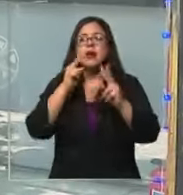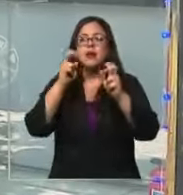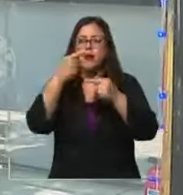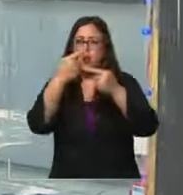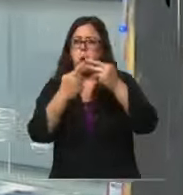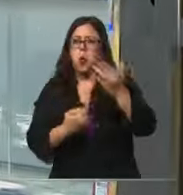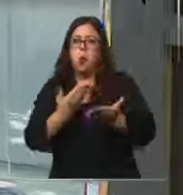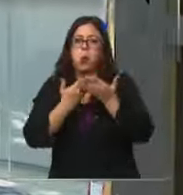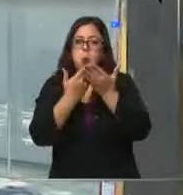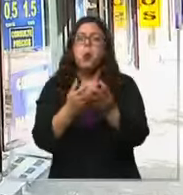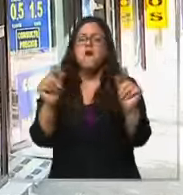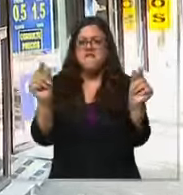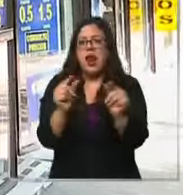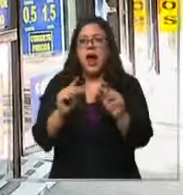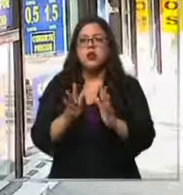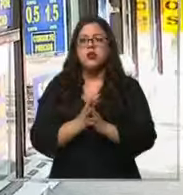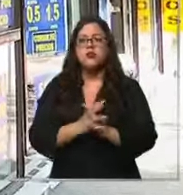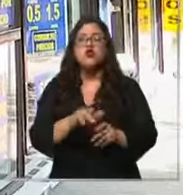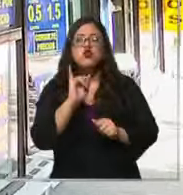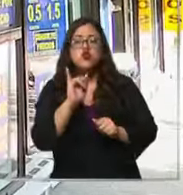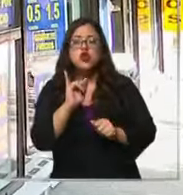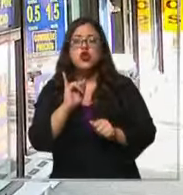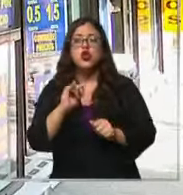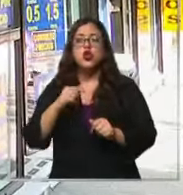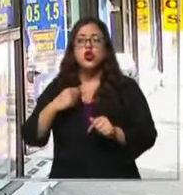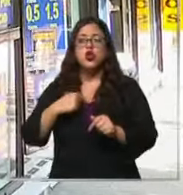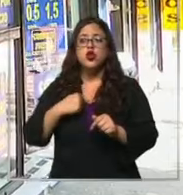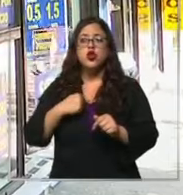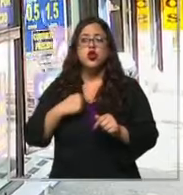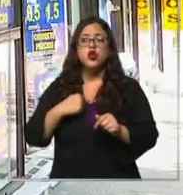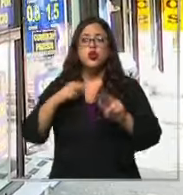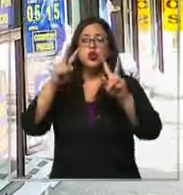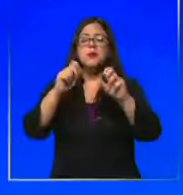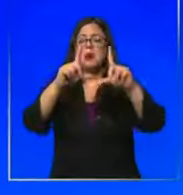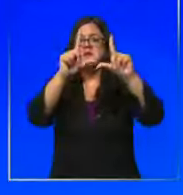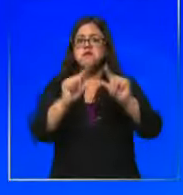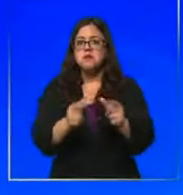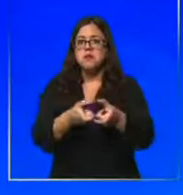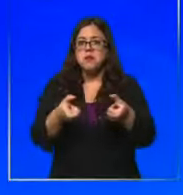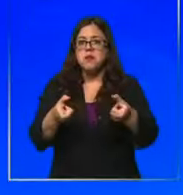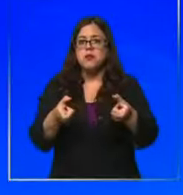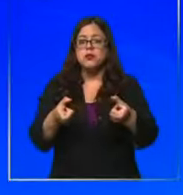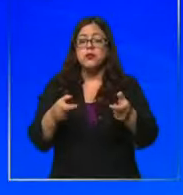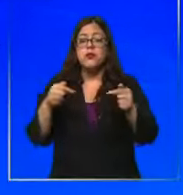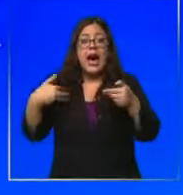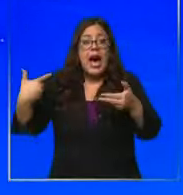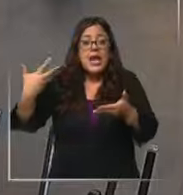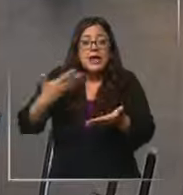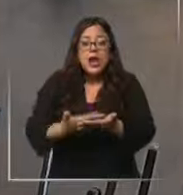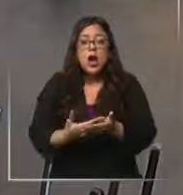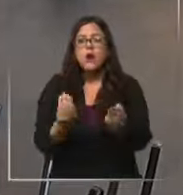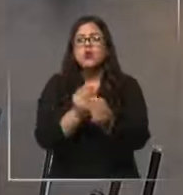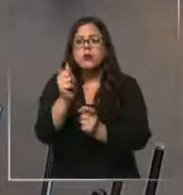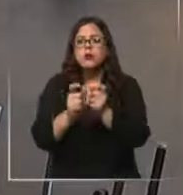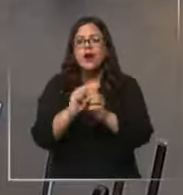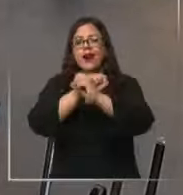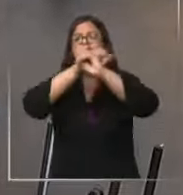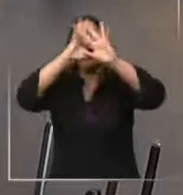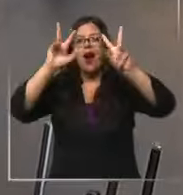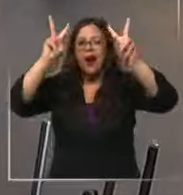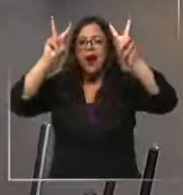tienen es realmente muy barato. Sí, conseguí un billete bastante rebajado. A esta altura, muchos tienen clara la